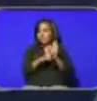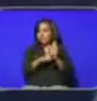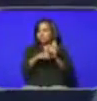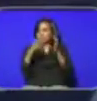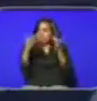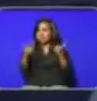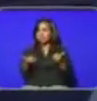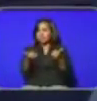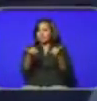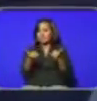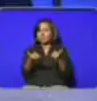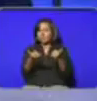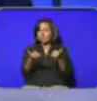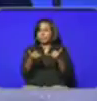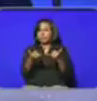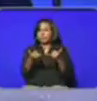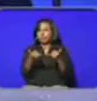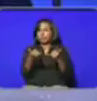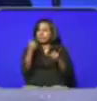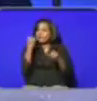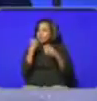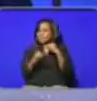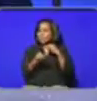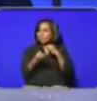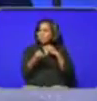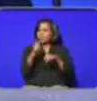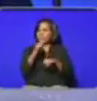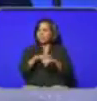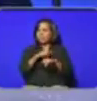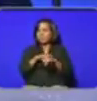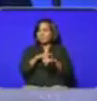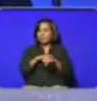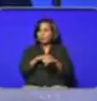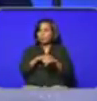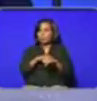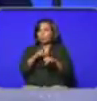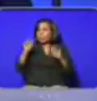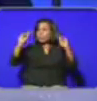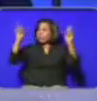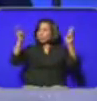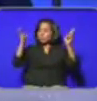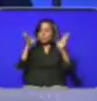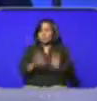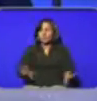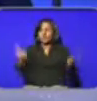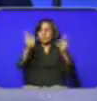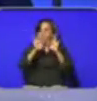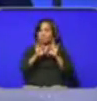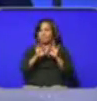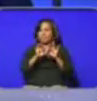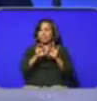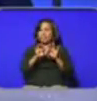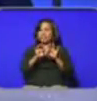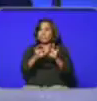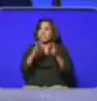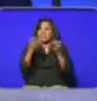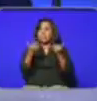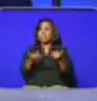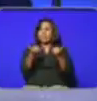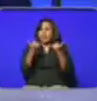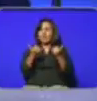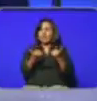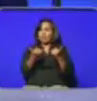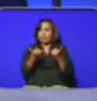Mariela. Qué lástima. La verdad que es un tema muy emocionante, ¿no? Que da para más de seguro que da para hacer